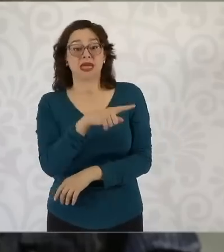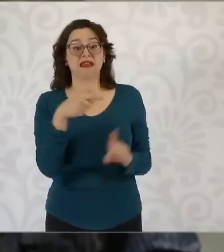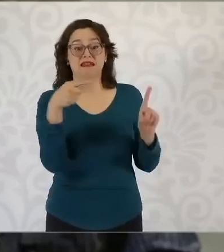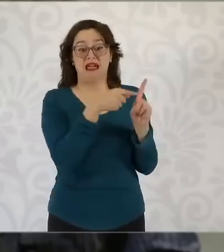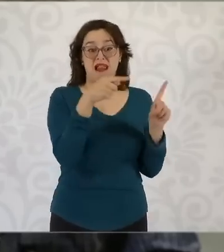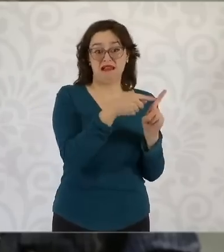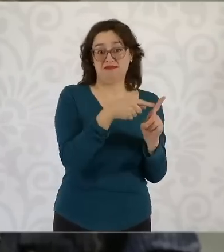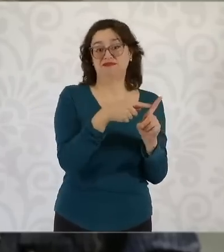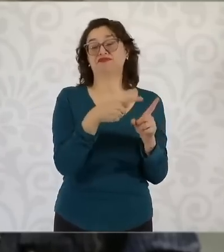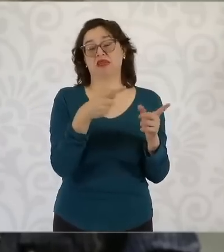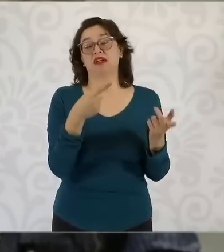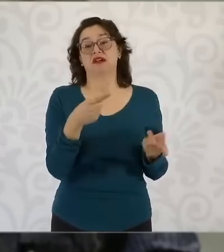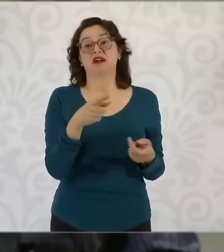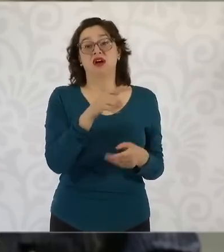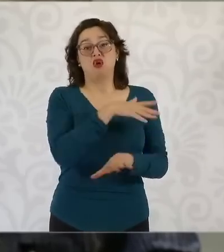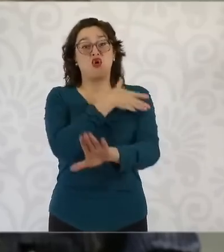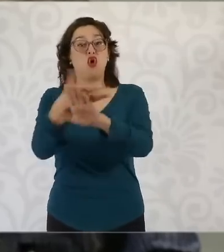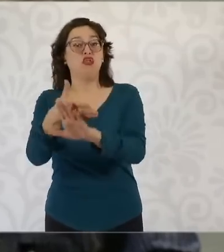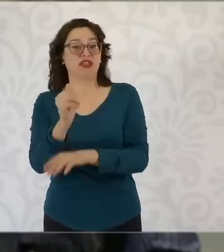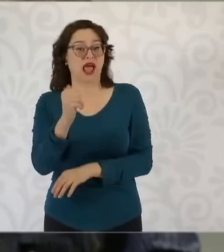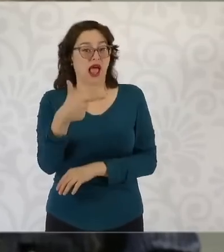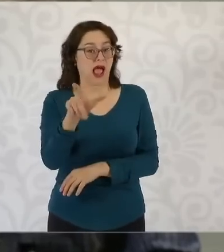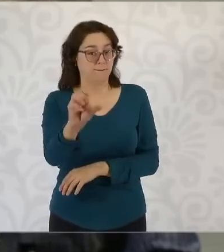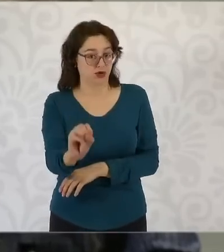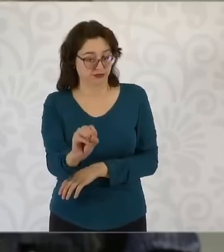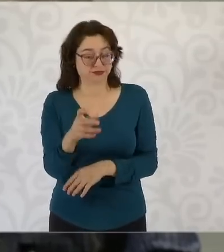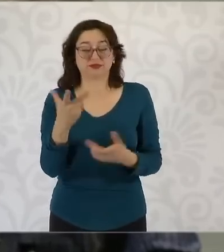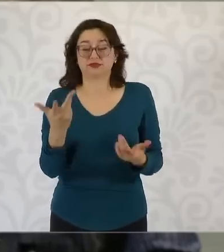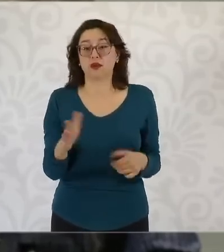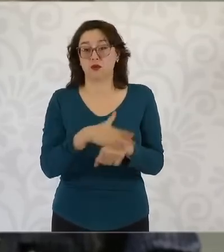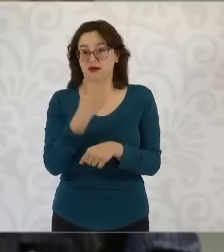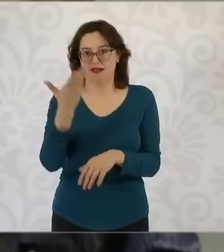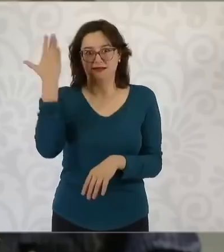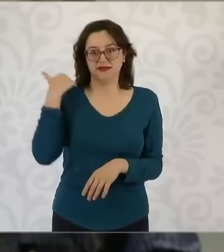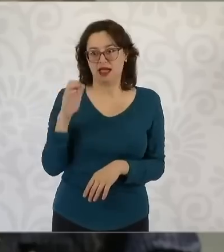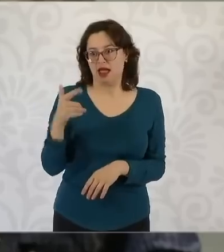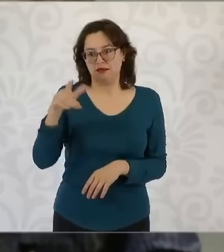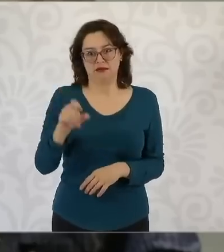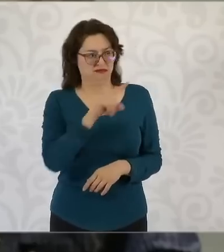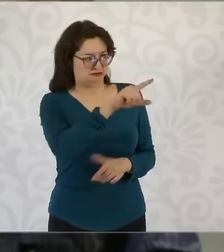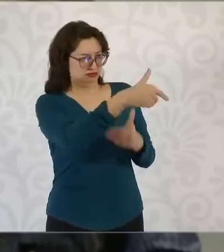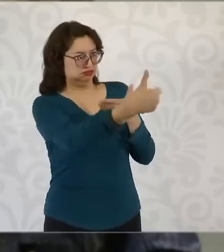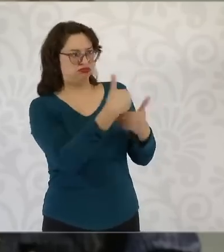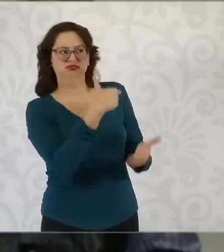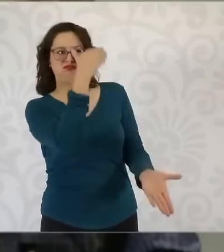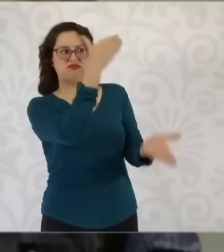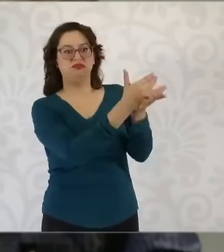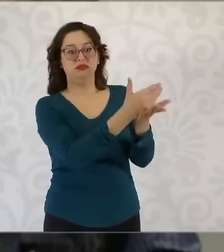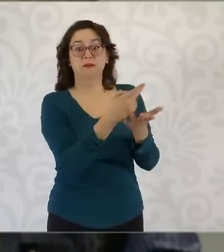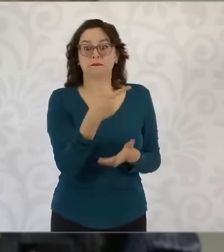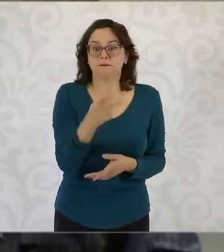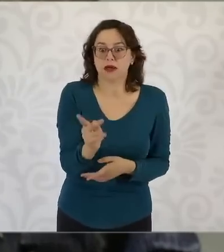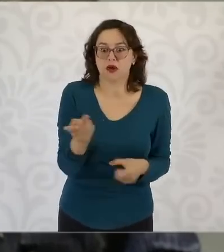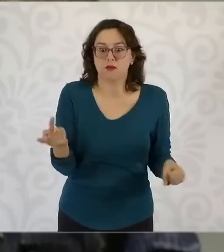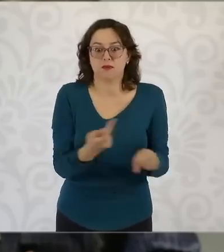agentes extranjeros. ¿No cree usted que a otro nivel como en la DEA, no en la presidencia con Trump, sino en nivel como la DEA,